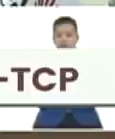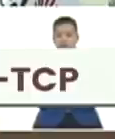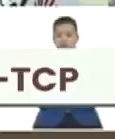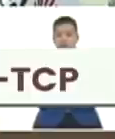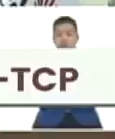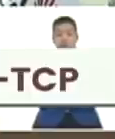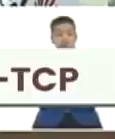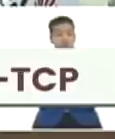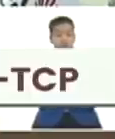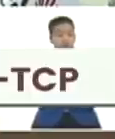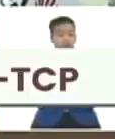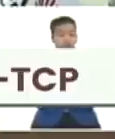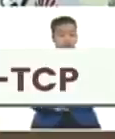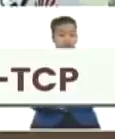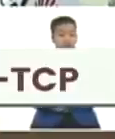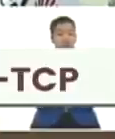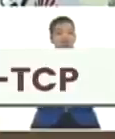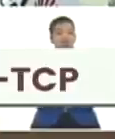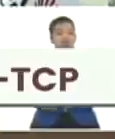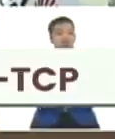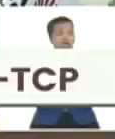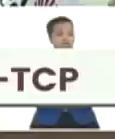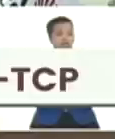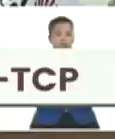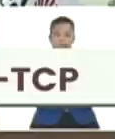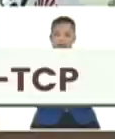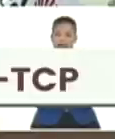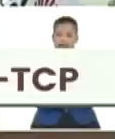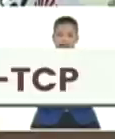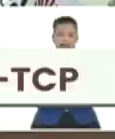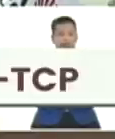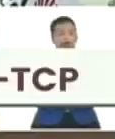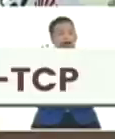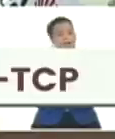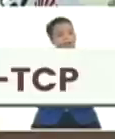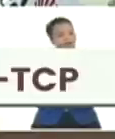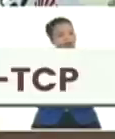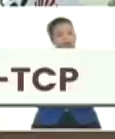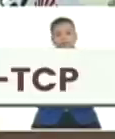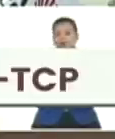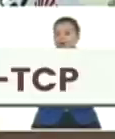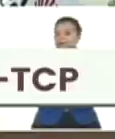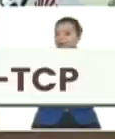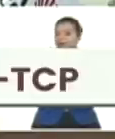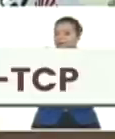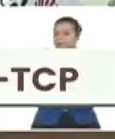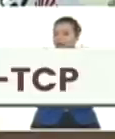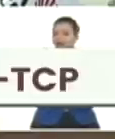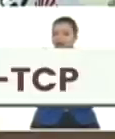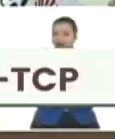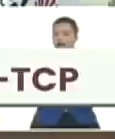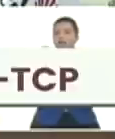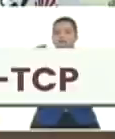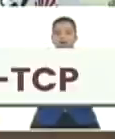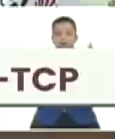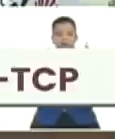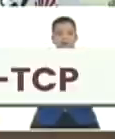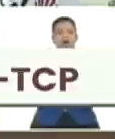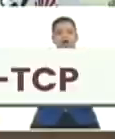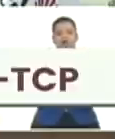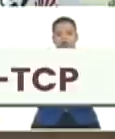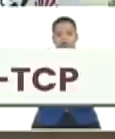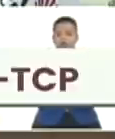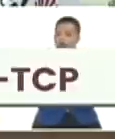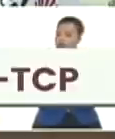el derecho de todos los países del continente a ser invitados y participar en dicho evento en igualdad